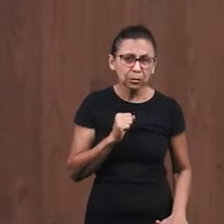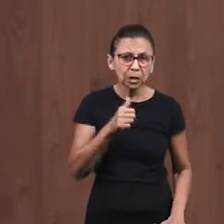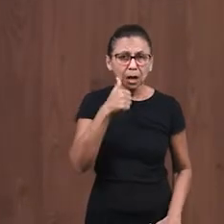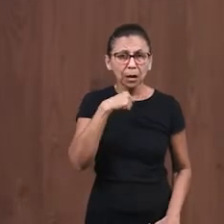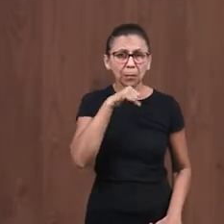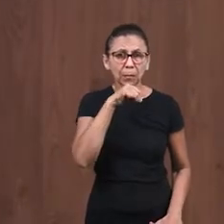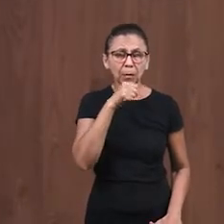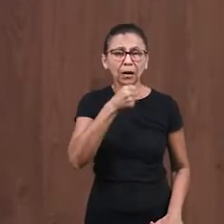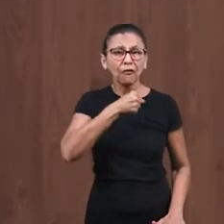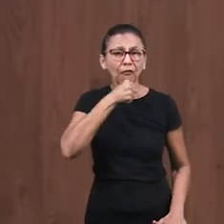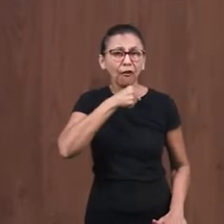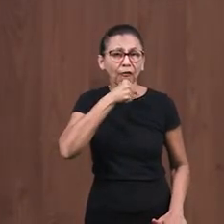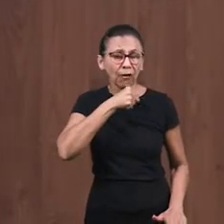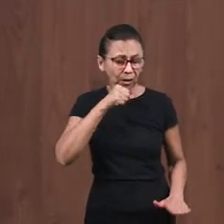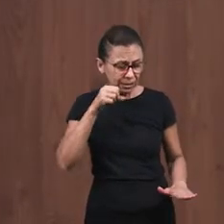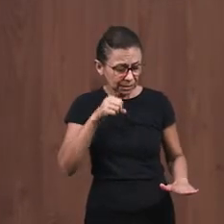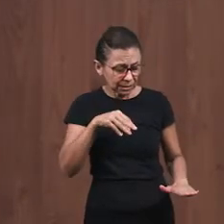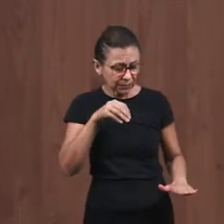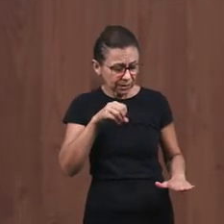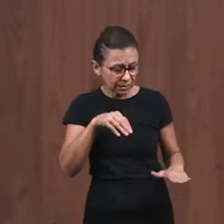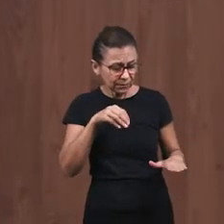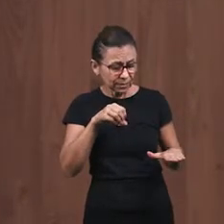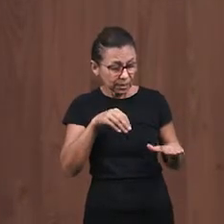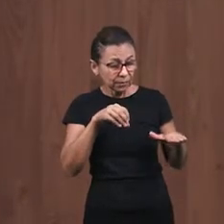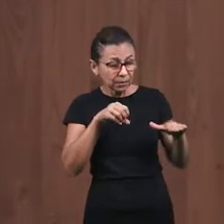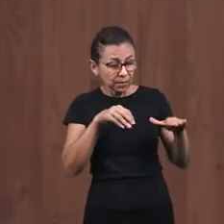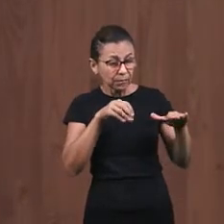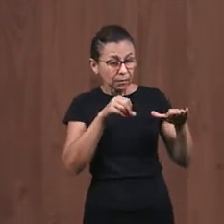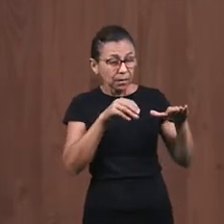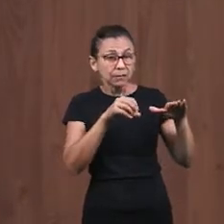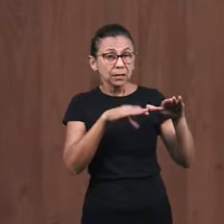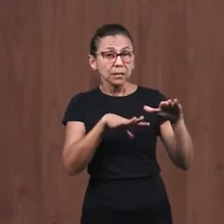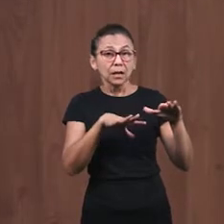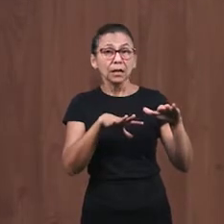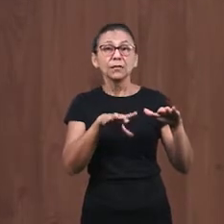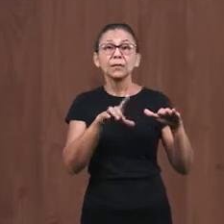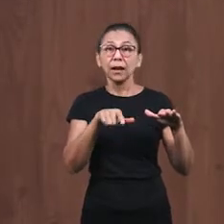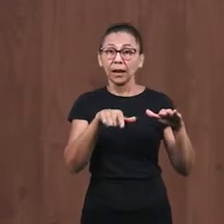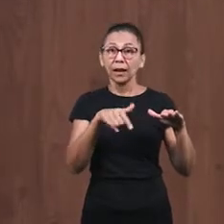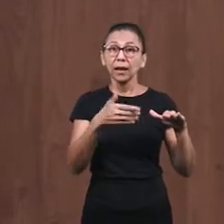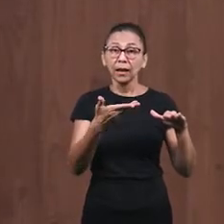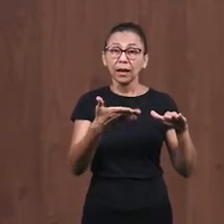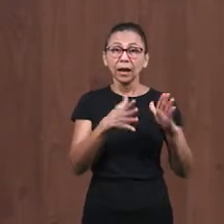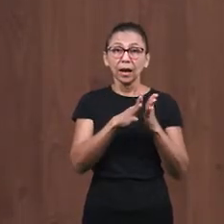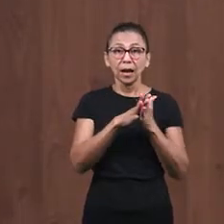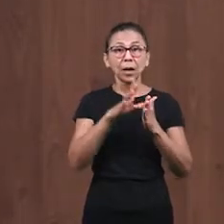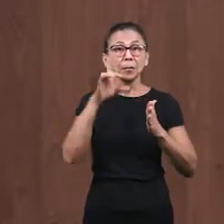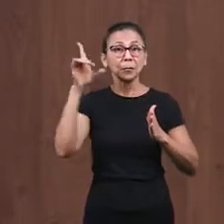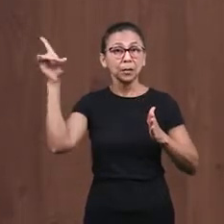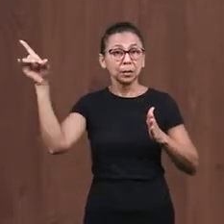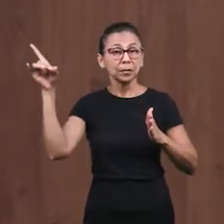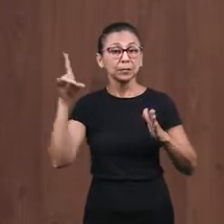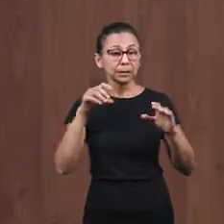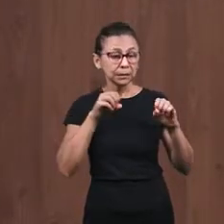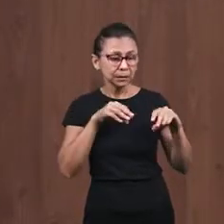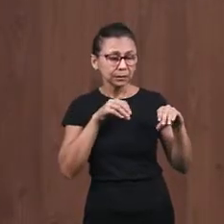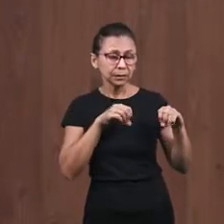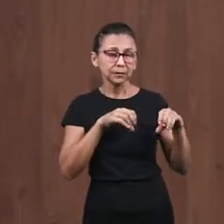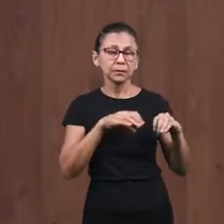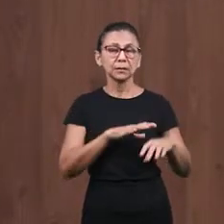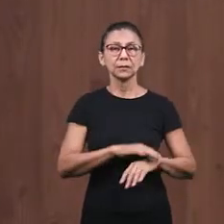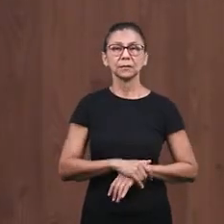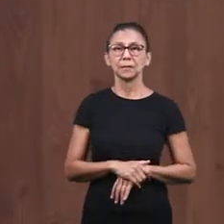corazón cuando él era niño, cuando su mamá y su abuela le enseñaban sobre la palabra. Así como ustedes